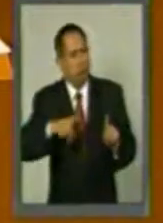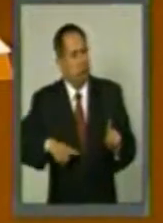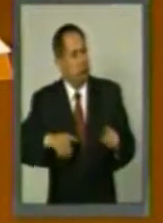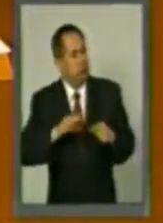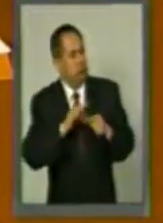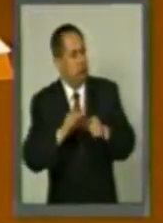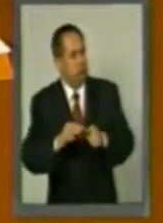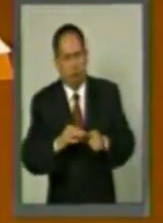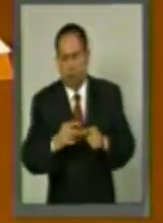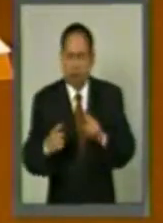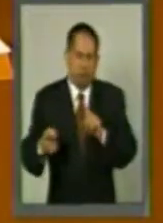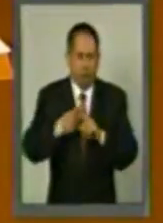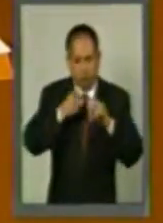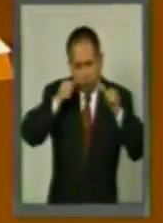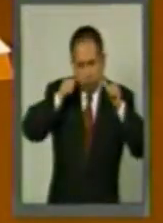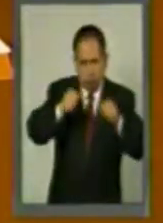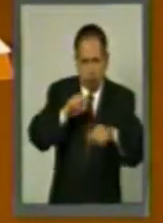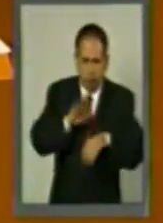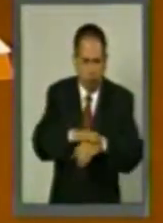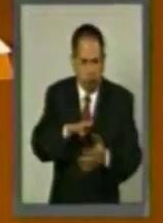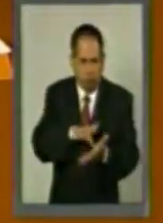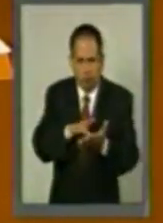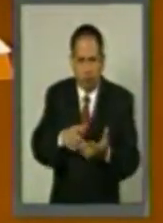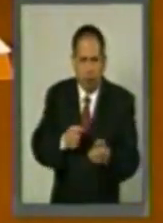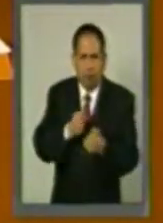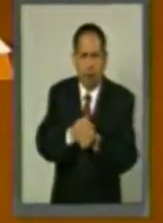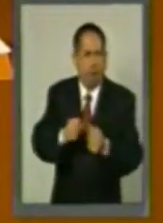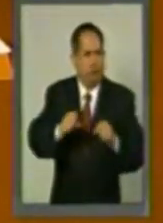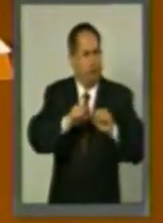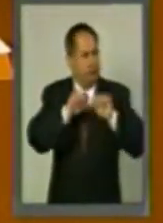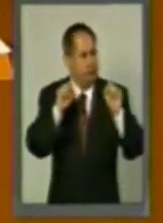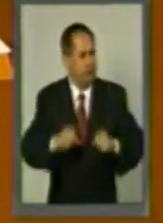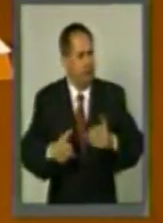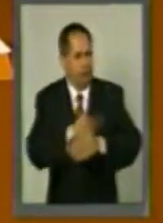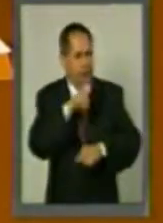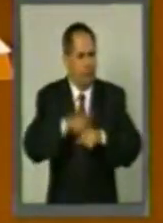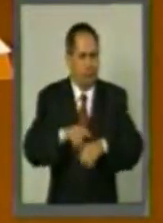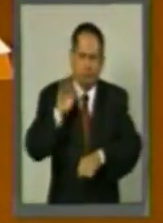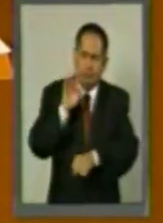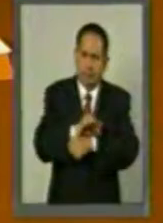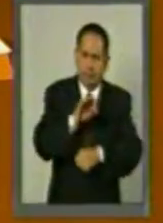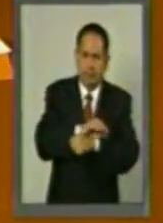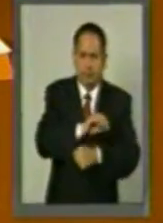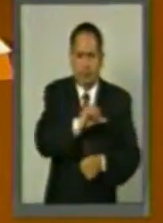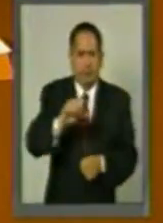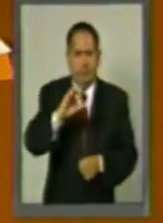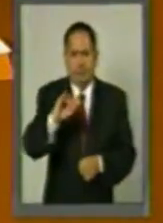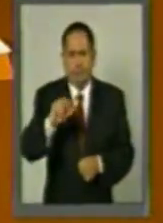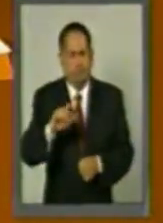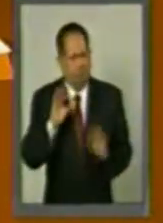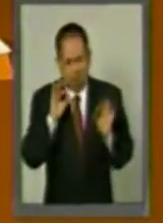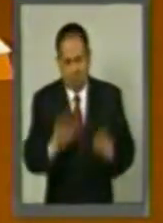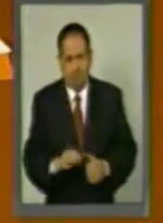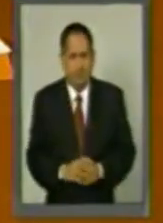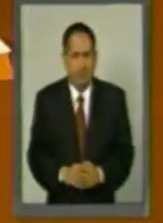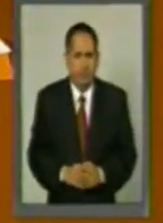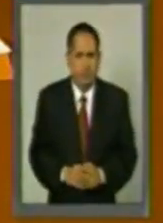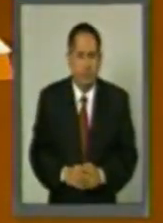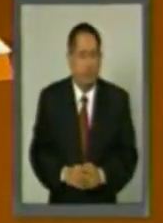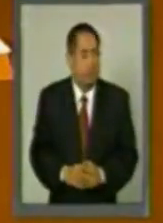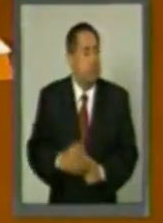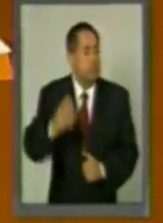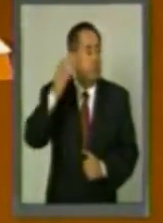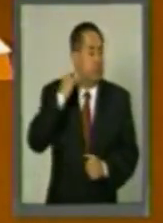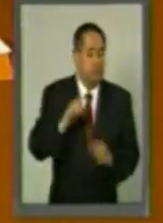dio prioridad al fortalecimiento del Sistema Nacional de Protección Civil. Porque cuando hubo